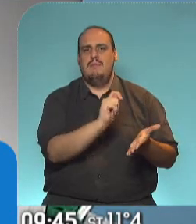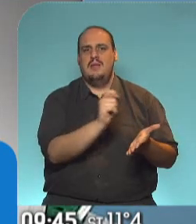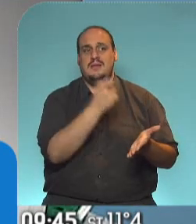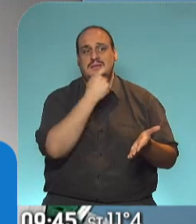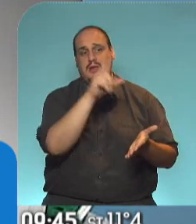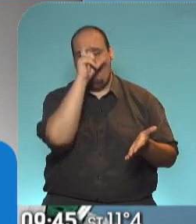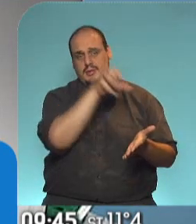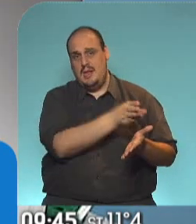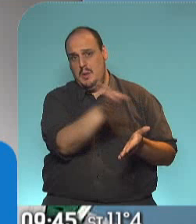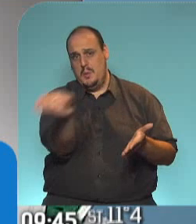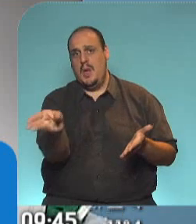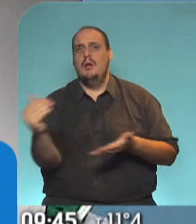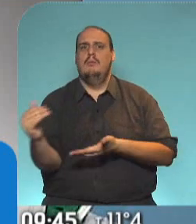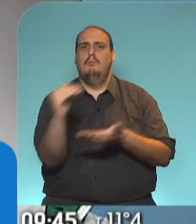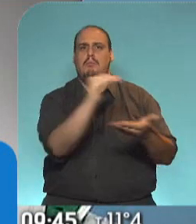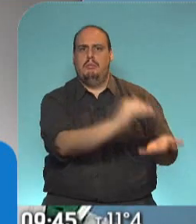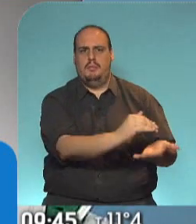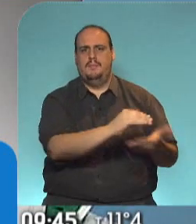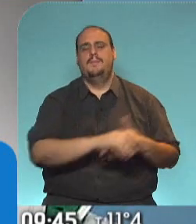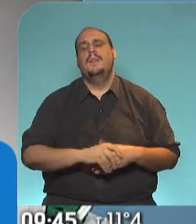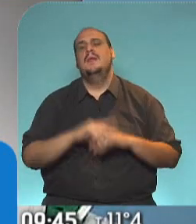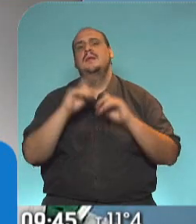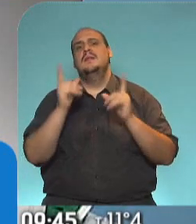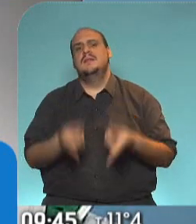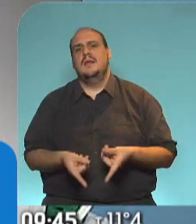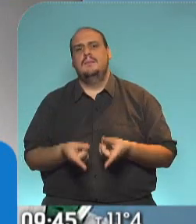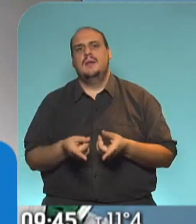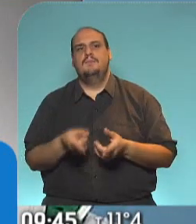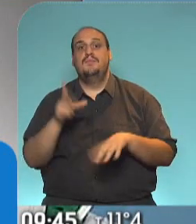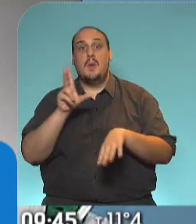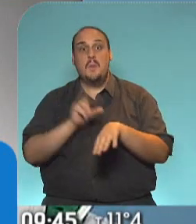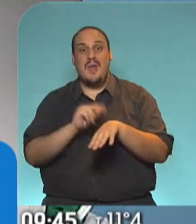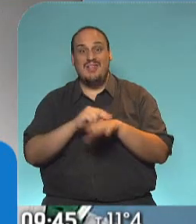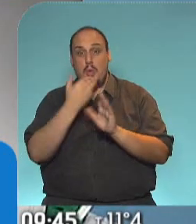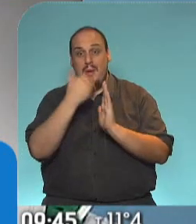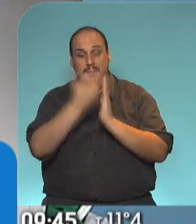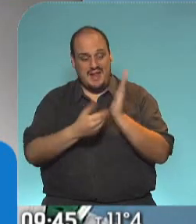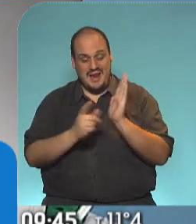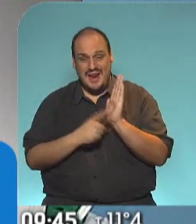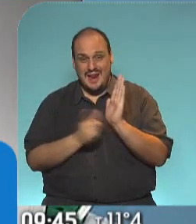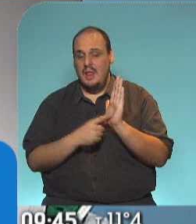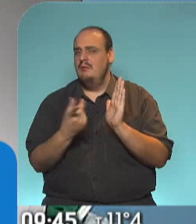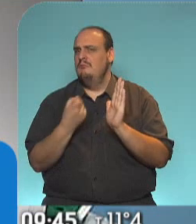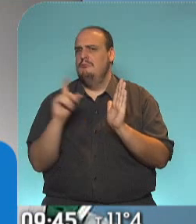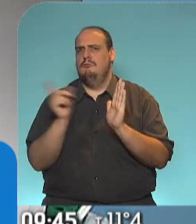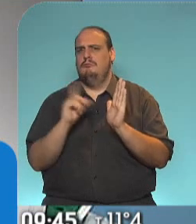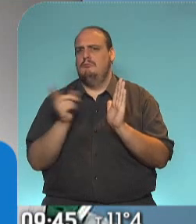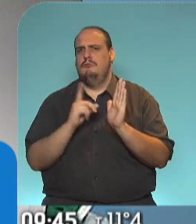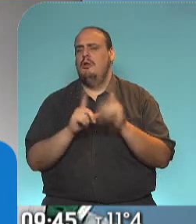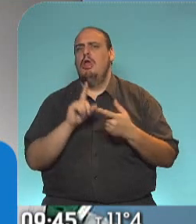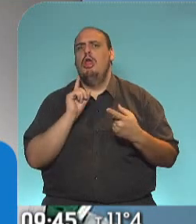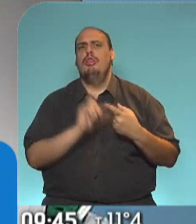también se ha evitado la necesidad de buscar una receta física en papel sino que directamente se está